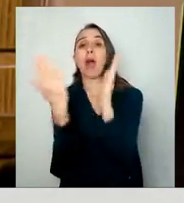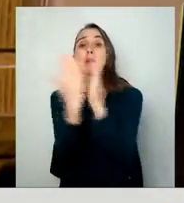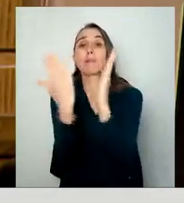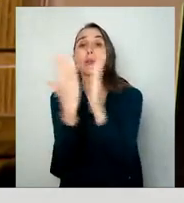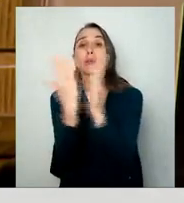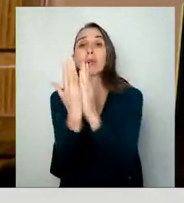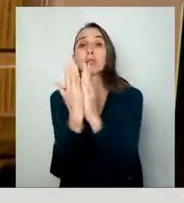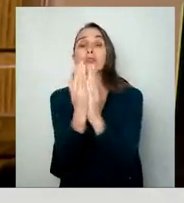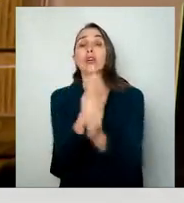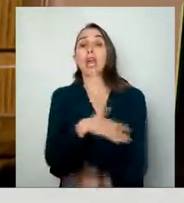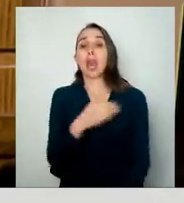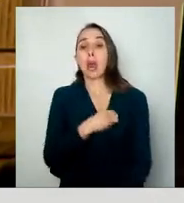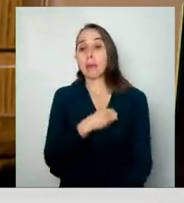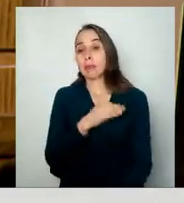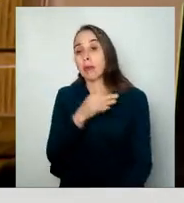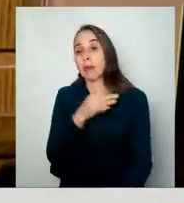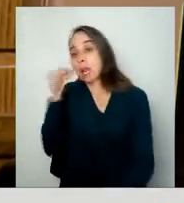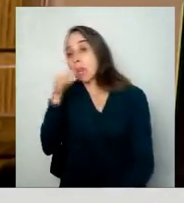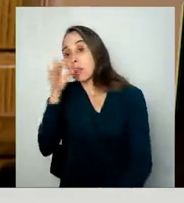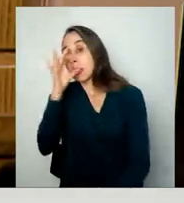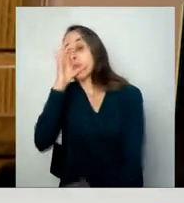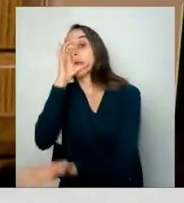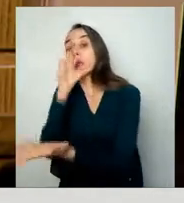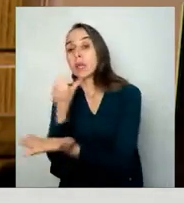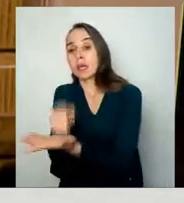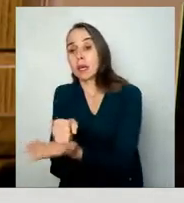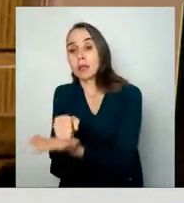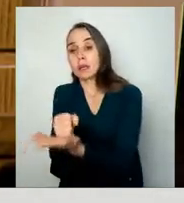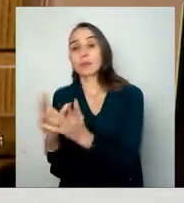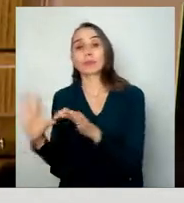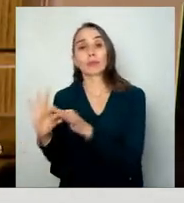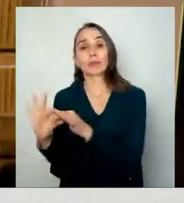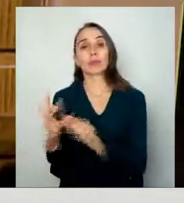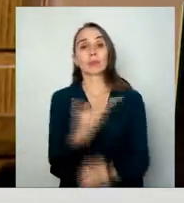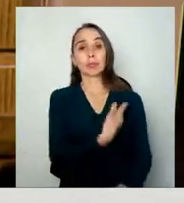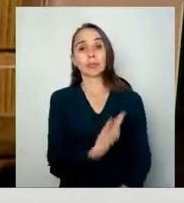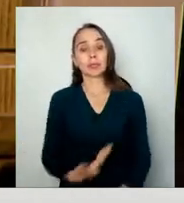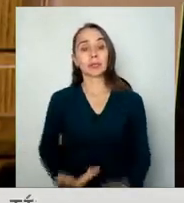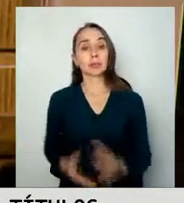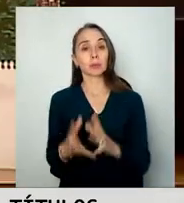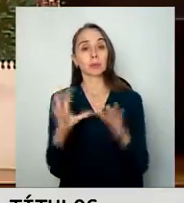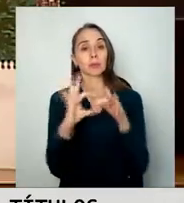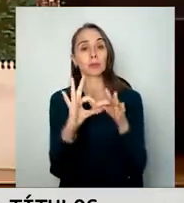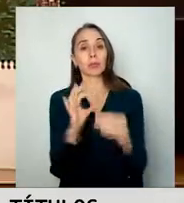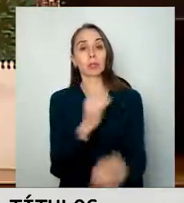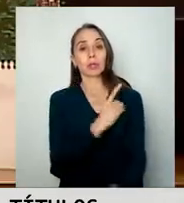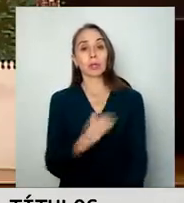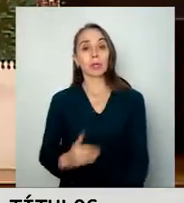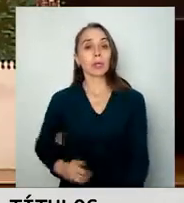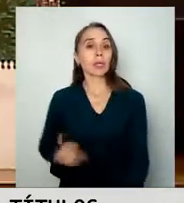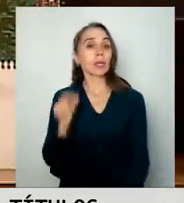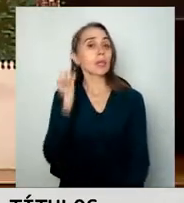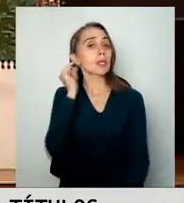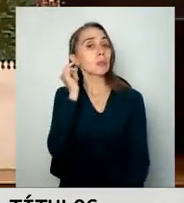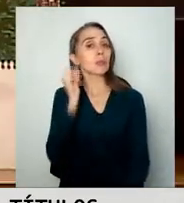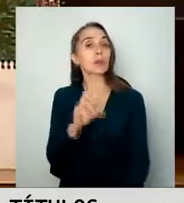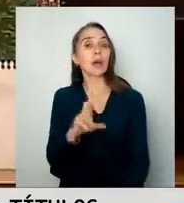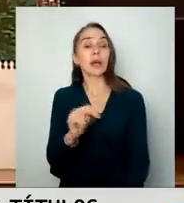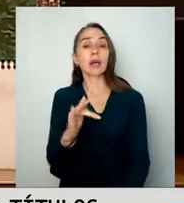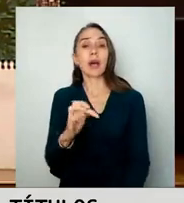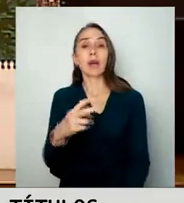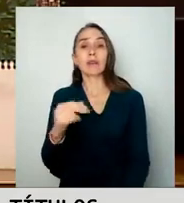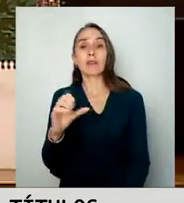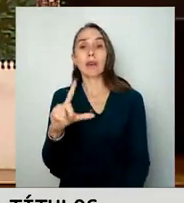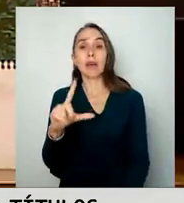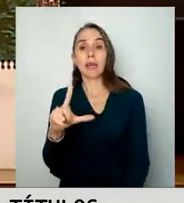Muchas gracias presidente Muchas gracias diputada Marce Rafael le damos la palabra a la diputada Emilia